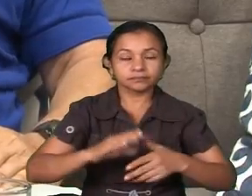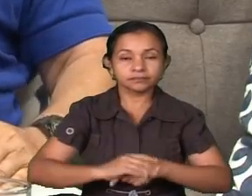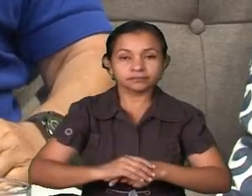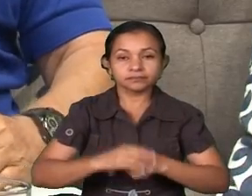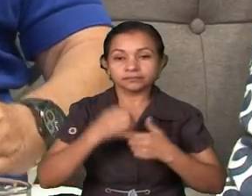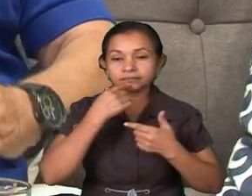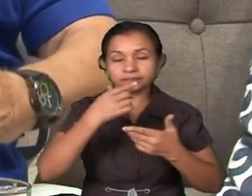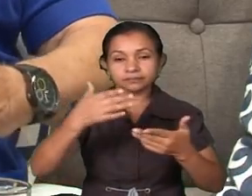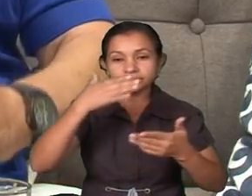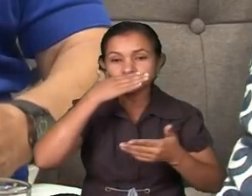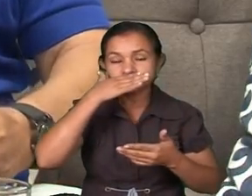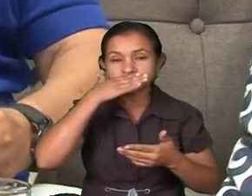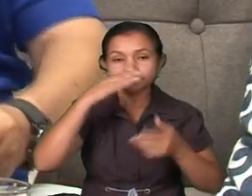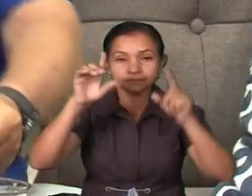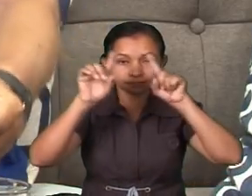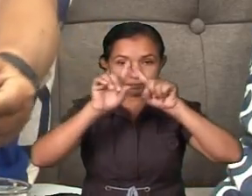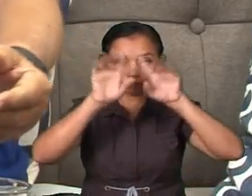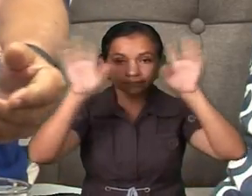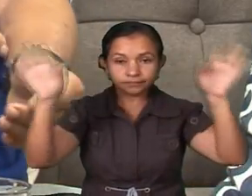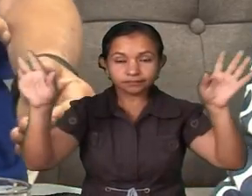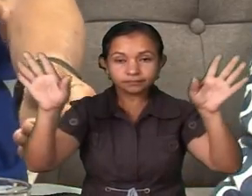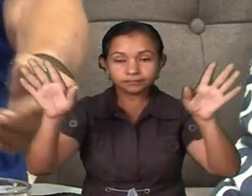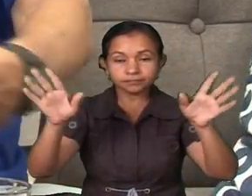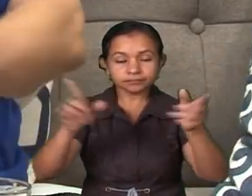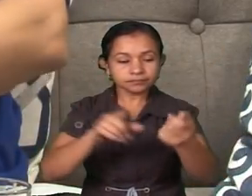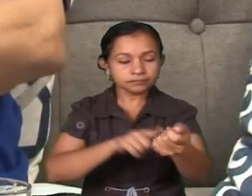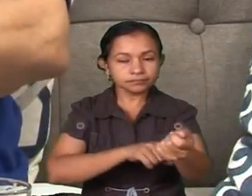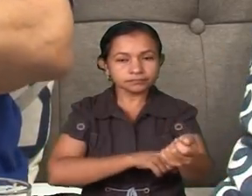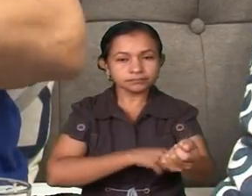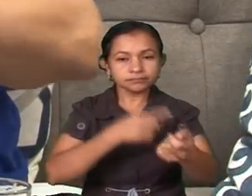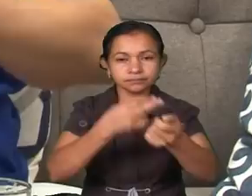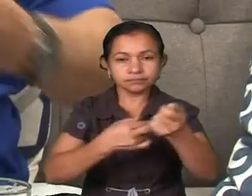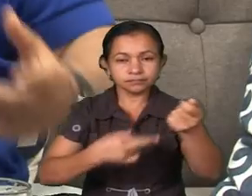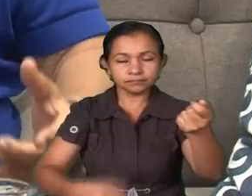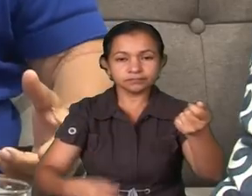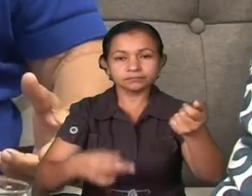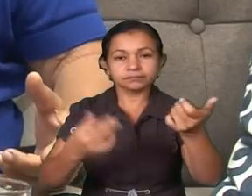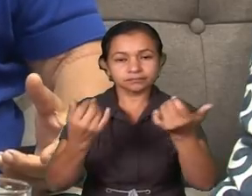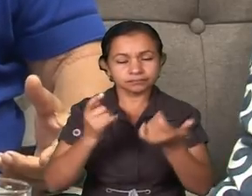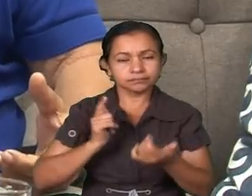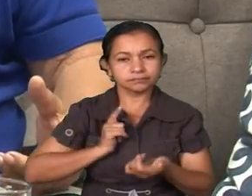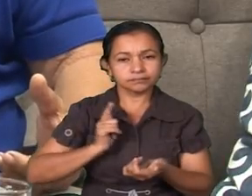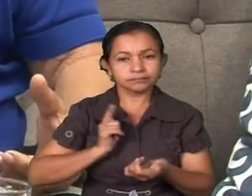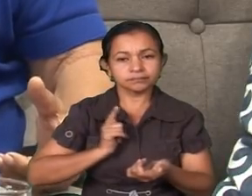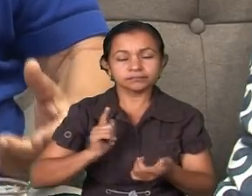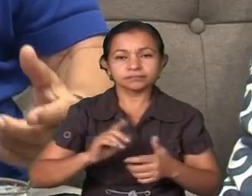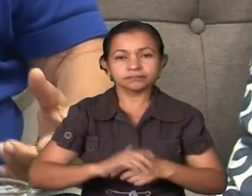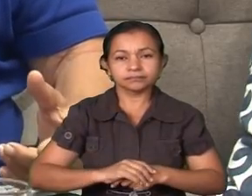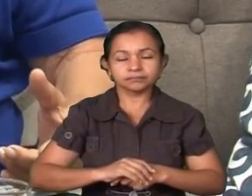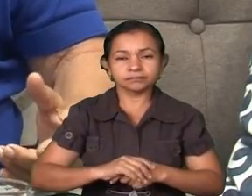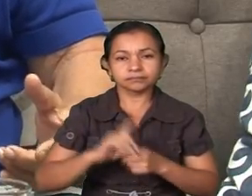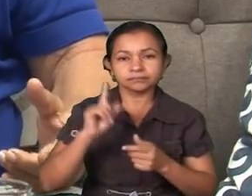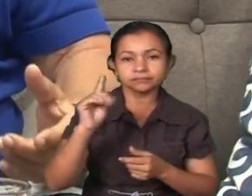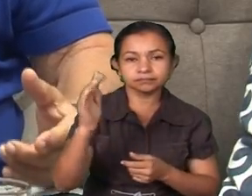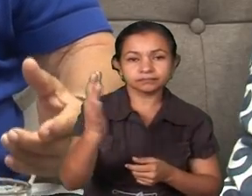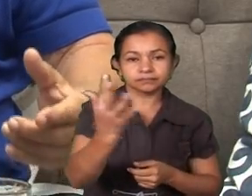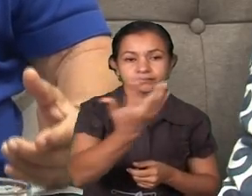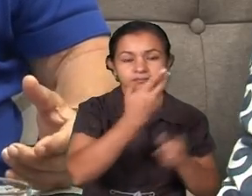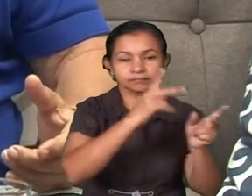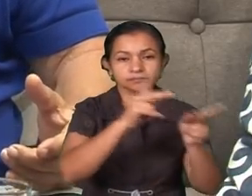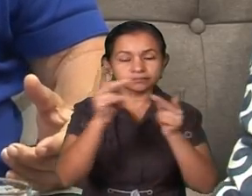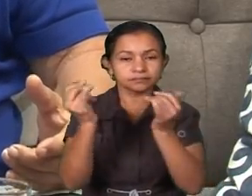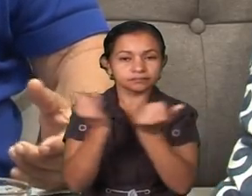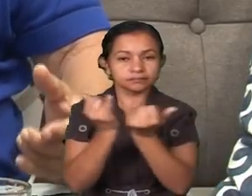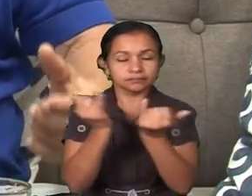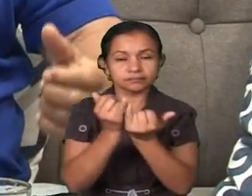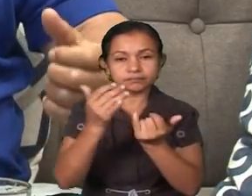Porque Sandino estaba claro que en sus venas corría la sangre de Dilian Hein. Y en todos nosotros, igual